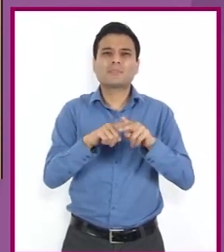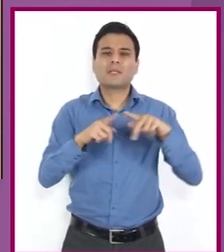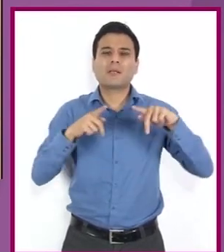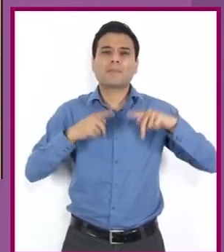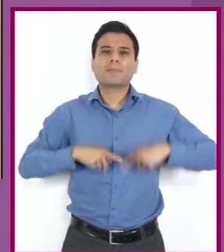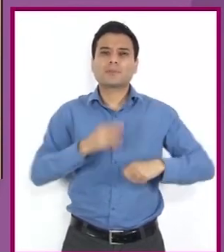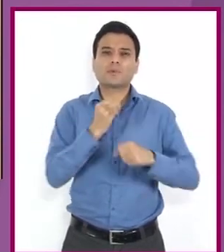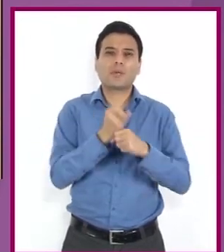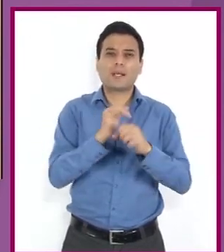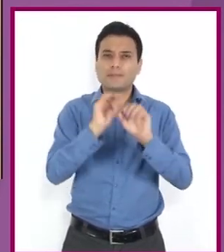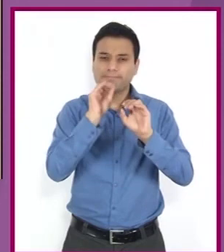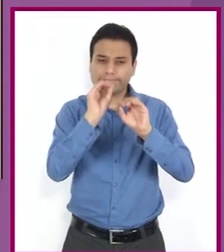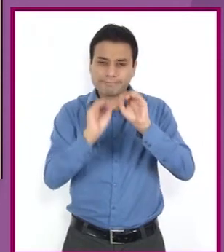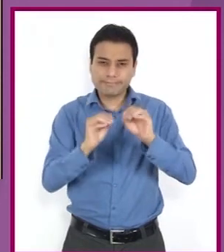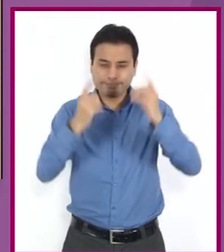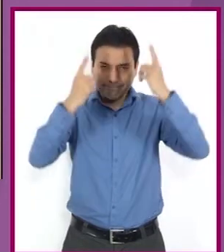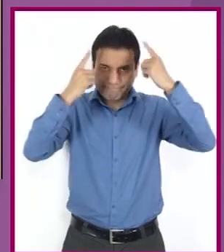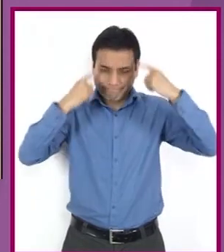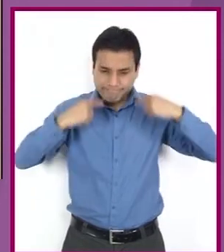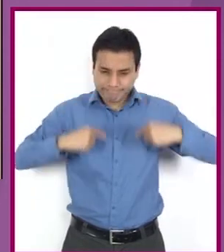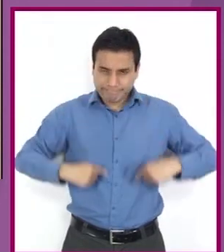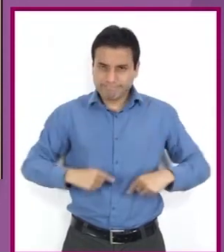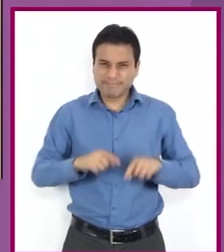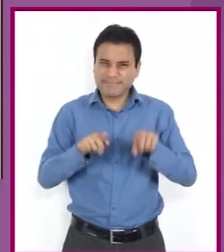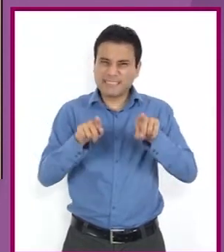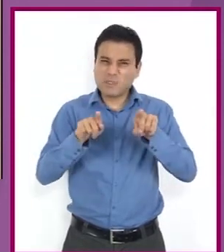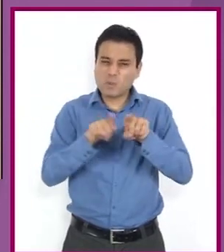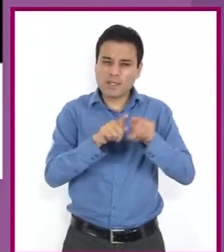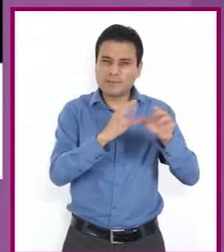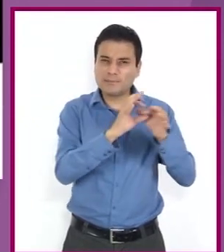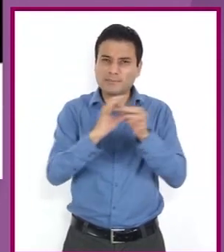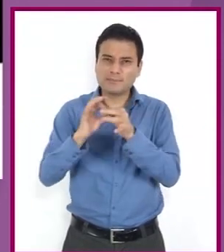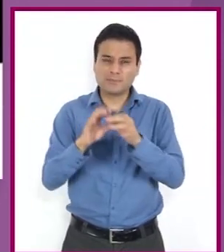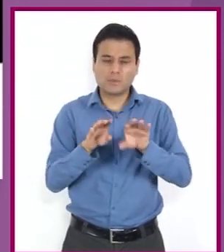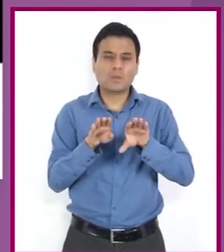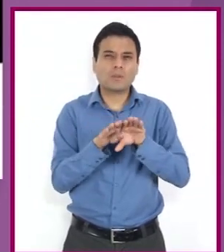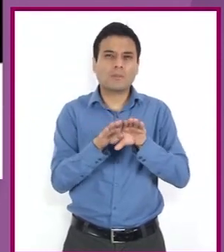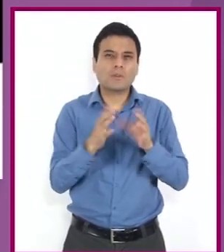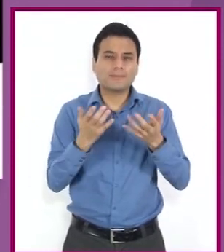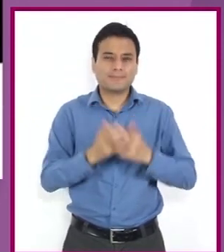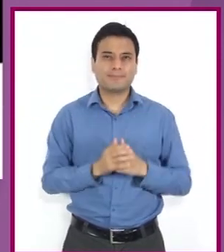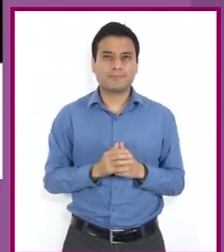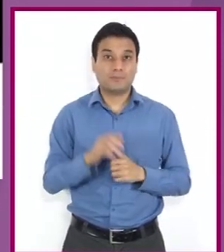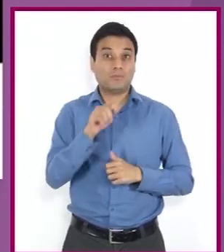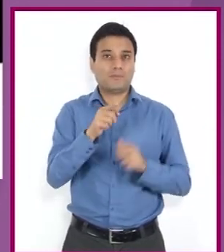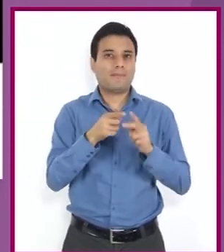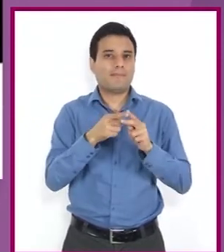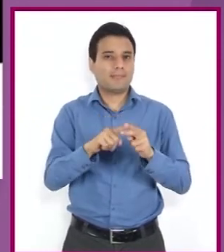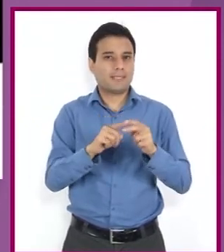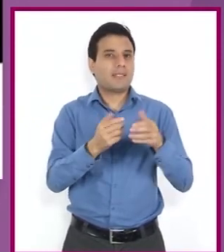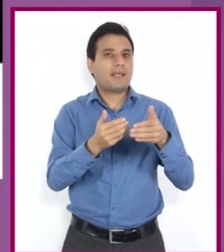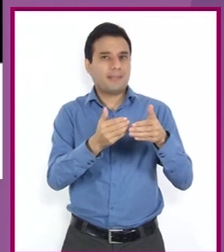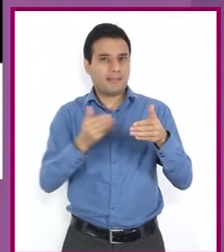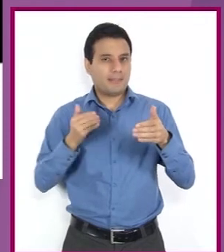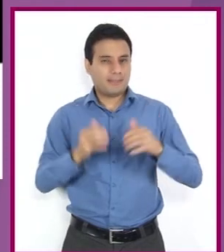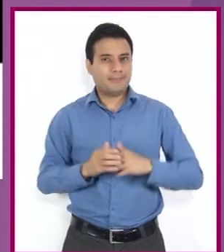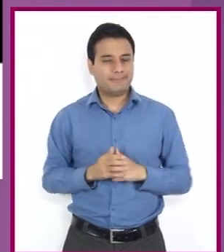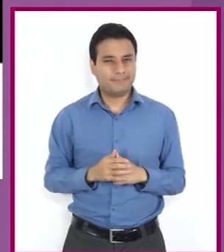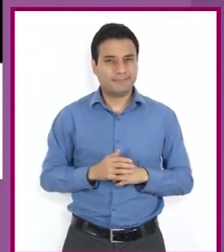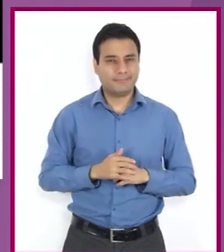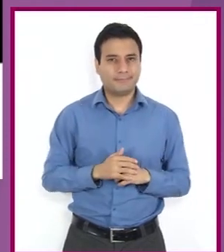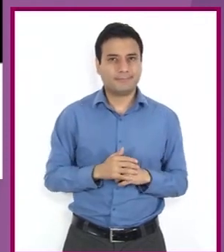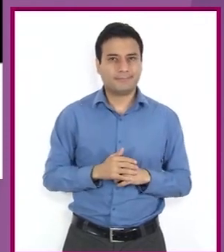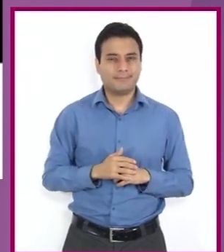y mantener sus rasgos físicos a lo largo de la historia? Antes de entrar de lleno a la realización de una